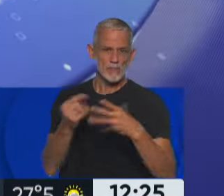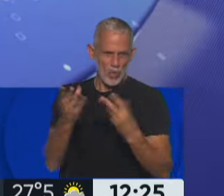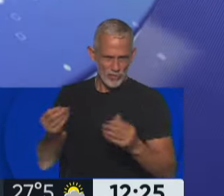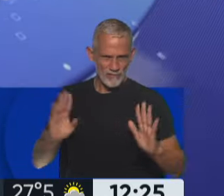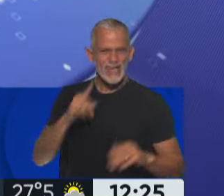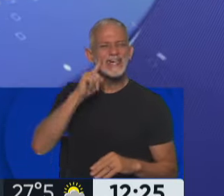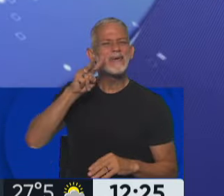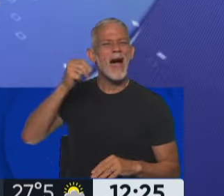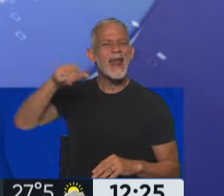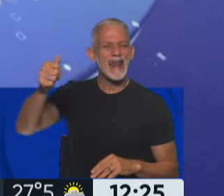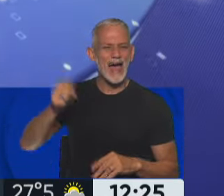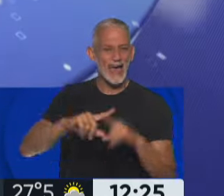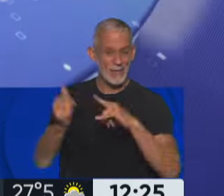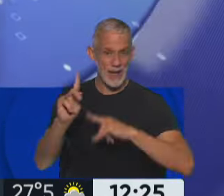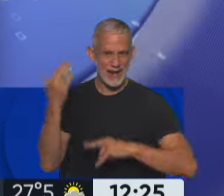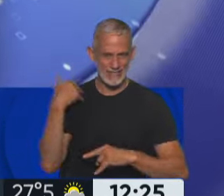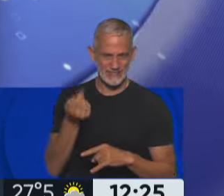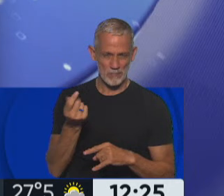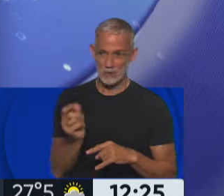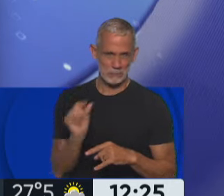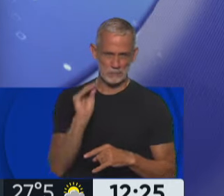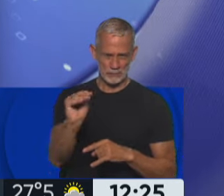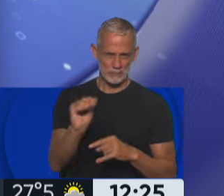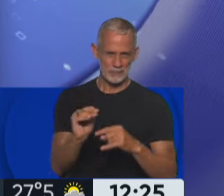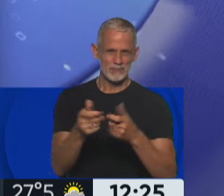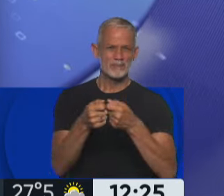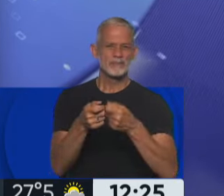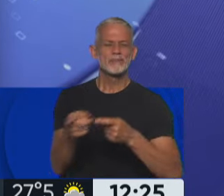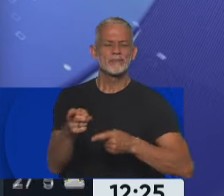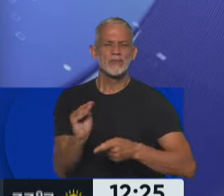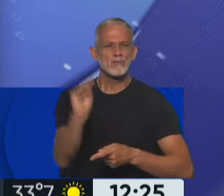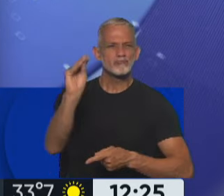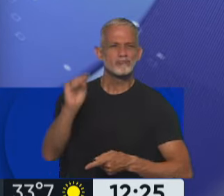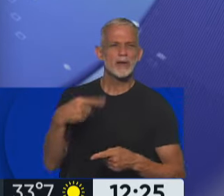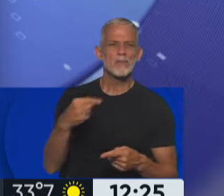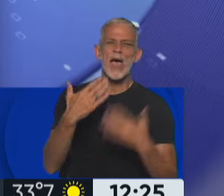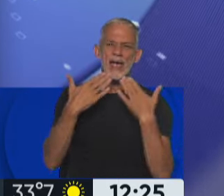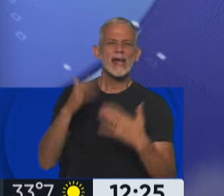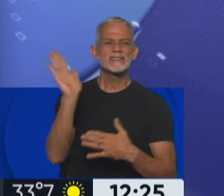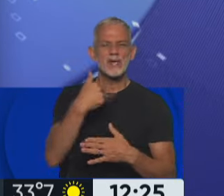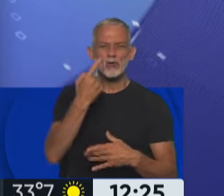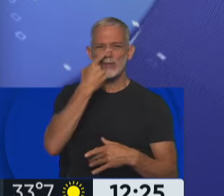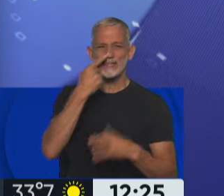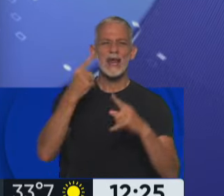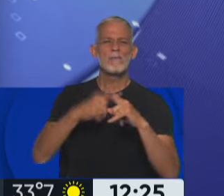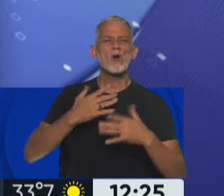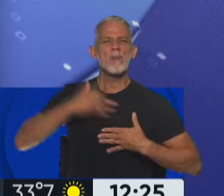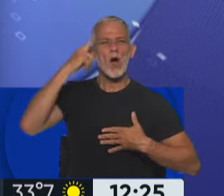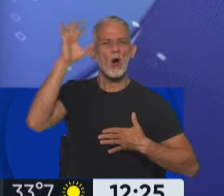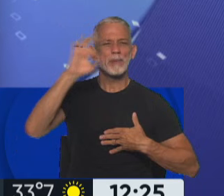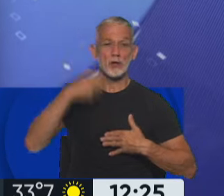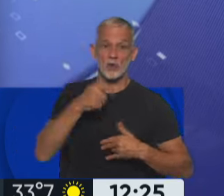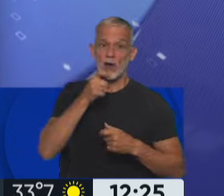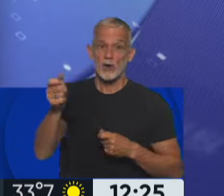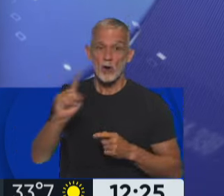varias oportunidades Ivana en las últimas horas hace un ratito nada más acaba de publicar este posteo Gracias a todos los que se interesan por mi opinión y si no